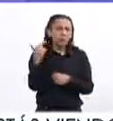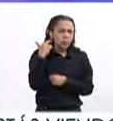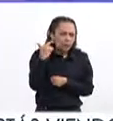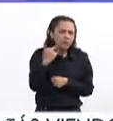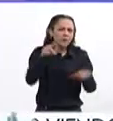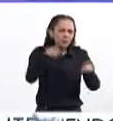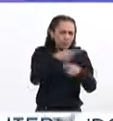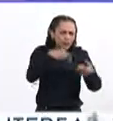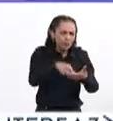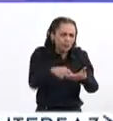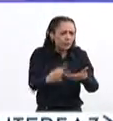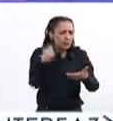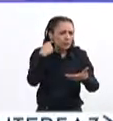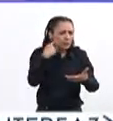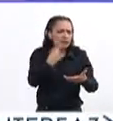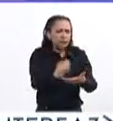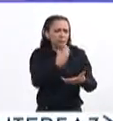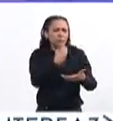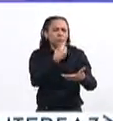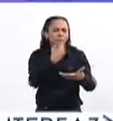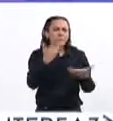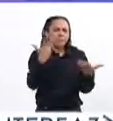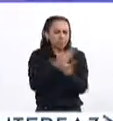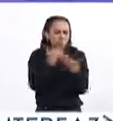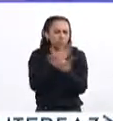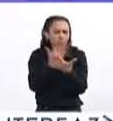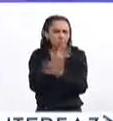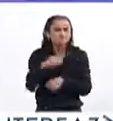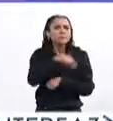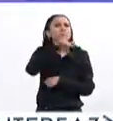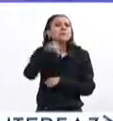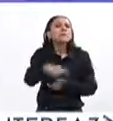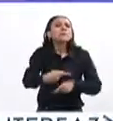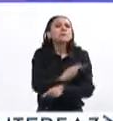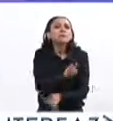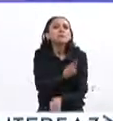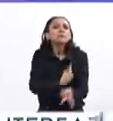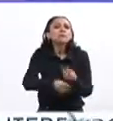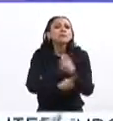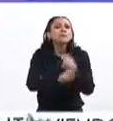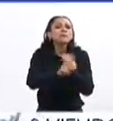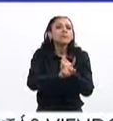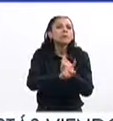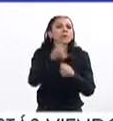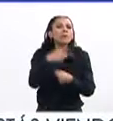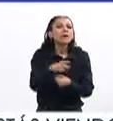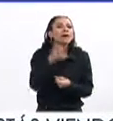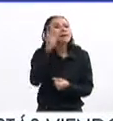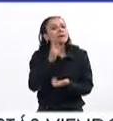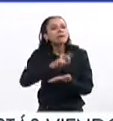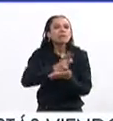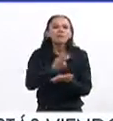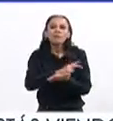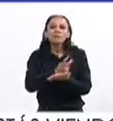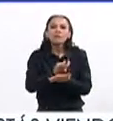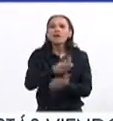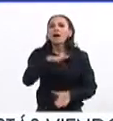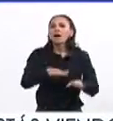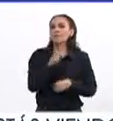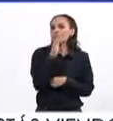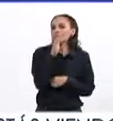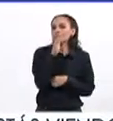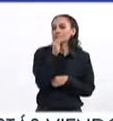musiquita, ¿no? Y entonces eso puede llegar a generar, pues, desfases en el sueño. Entonces claro. Sí es importante,